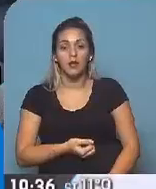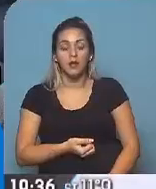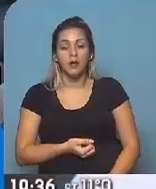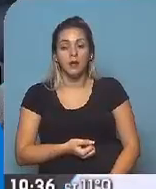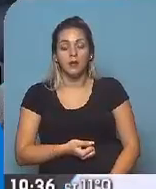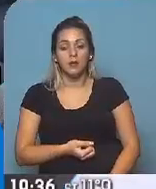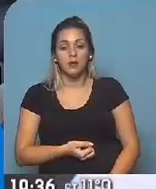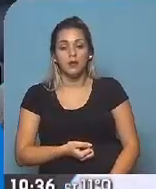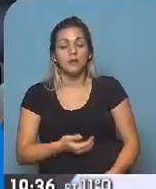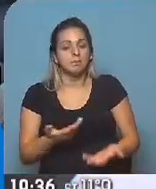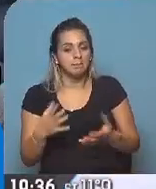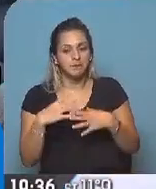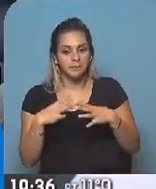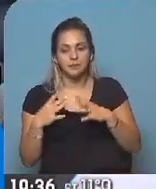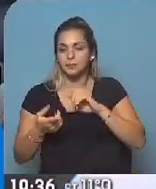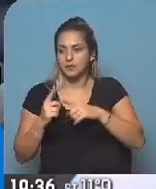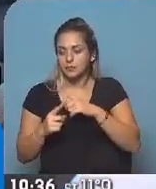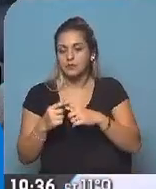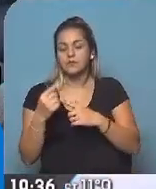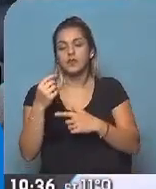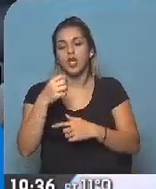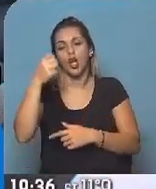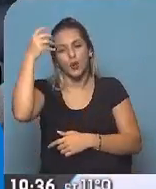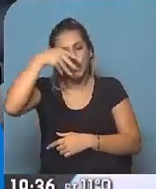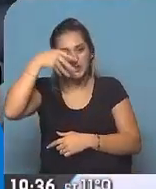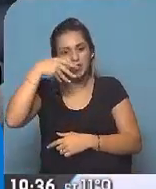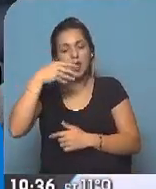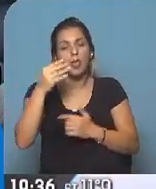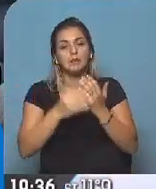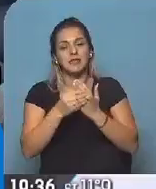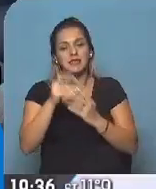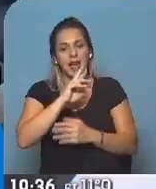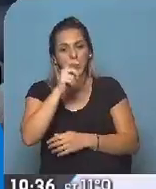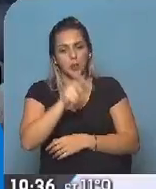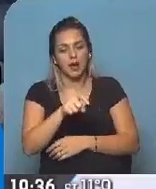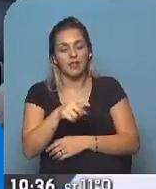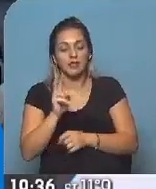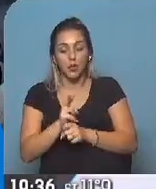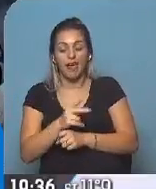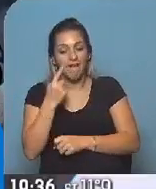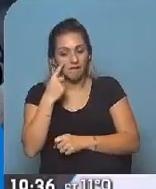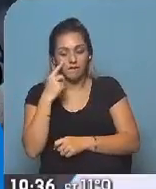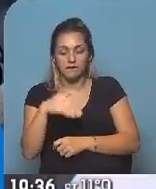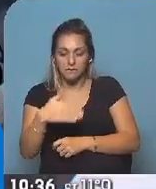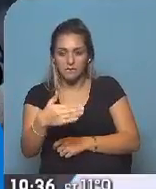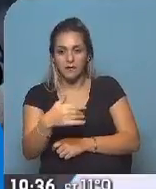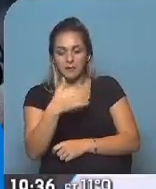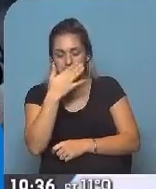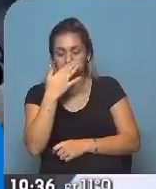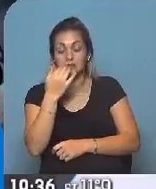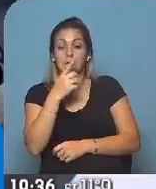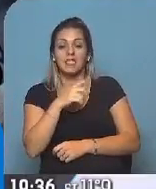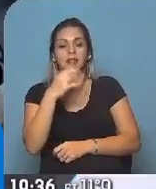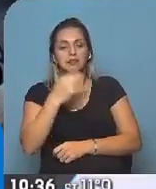nos hemos puesto de acuerdo con la ministra de Seguridad, vamos a comenzar para tomar unos días más para ajustar los detalles el día 14 de